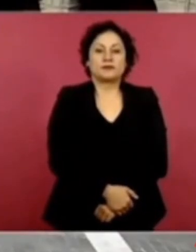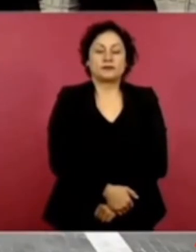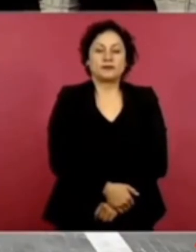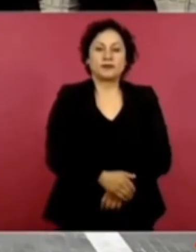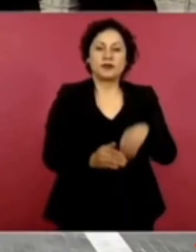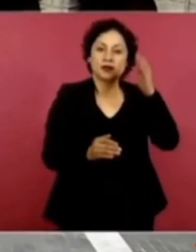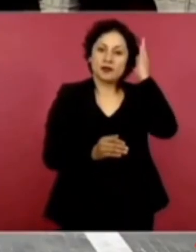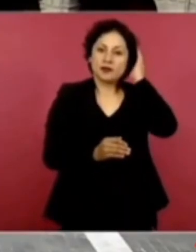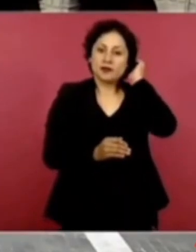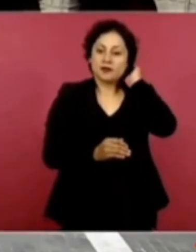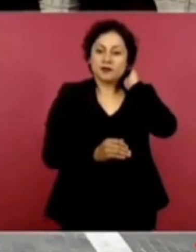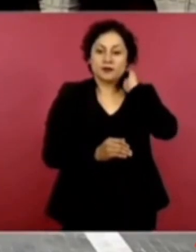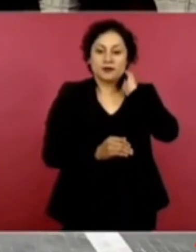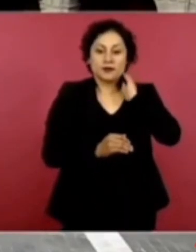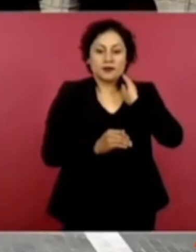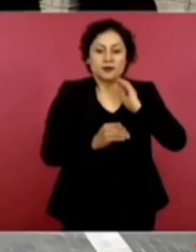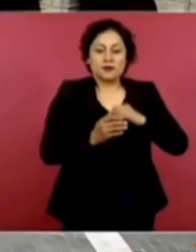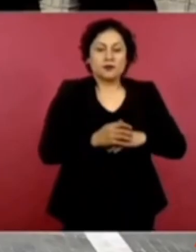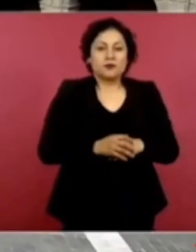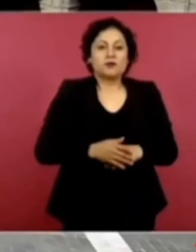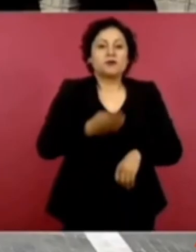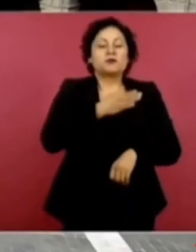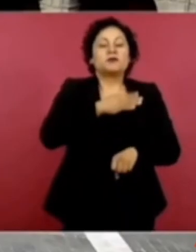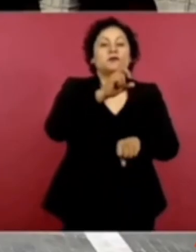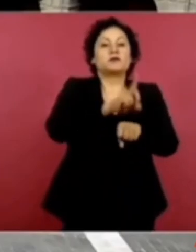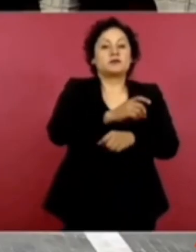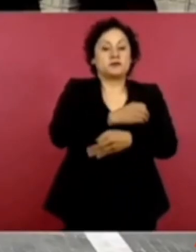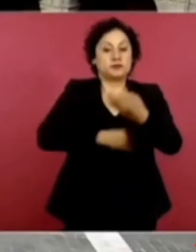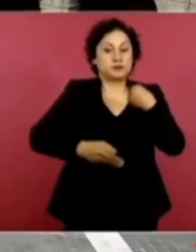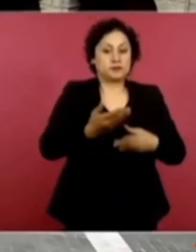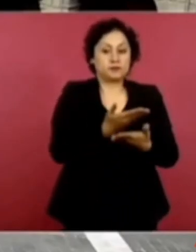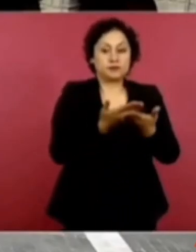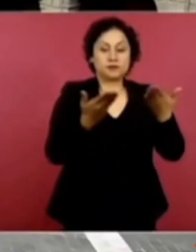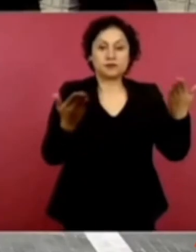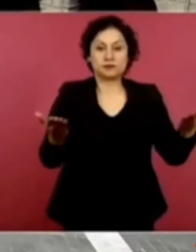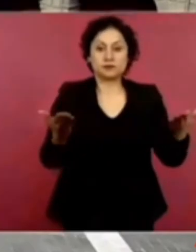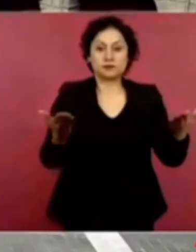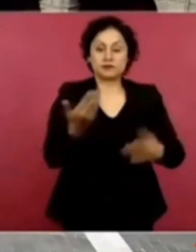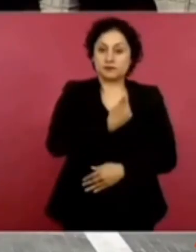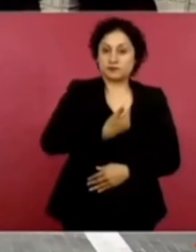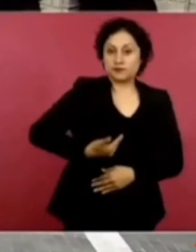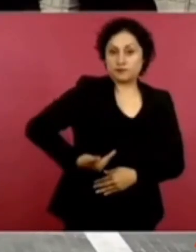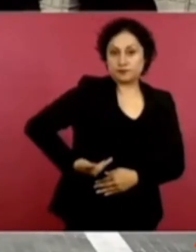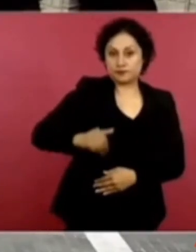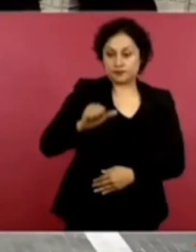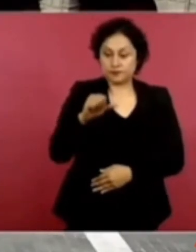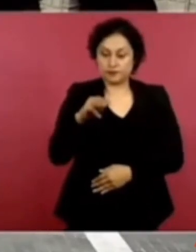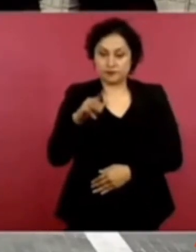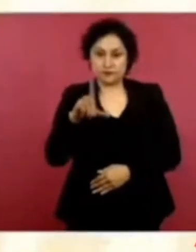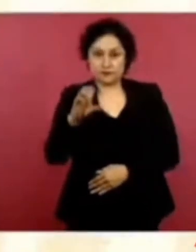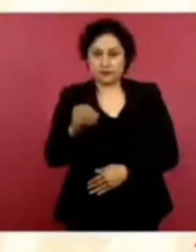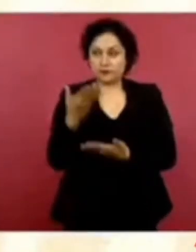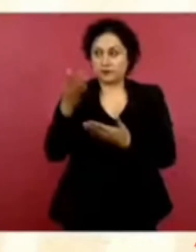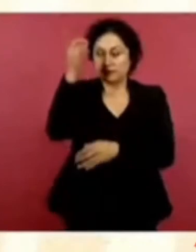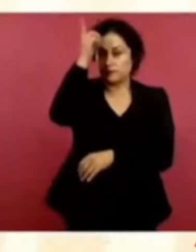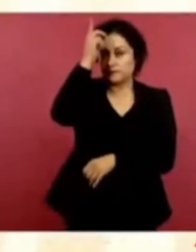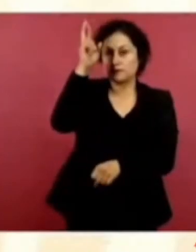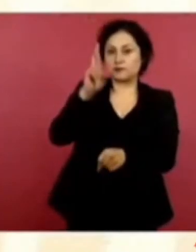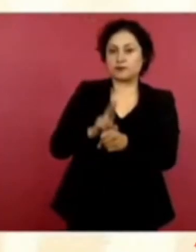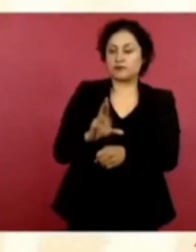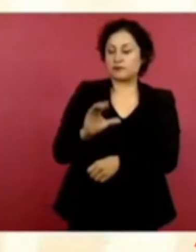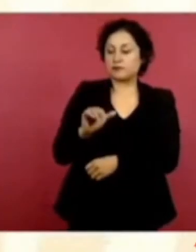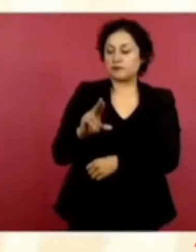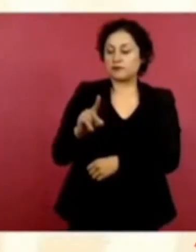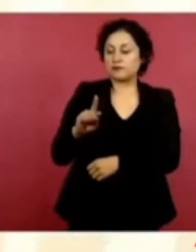Muy buenos días a todos. Señor presidente Andrés Manuel López Obrador, directora general de la CONADE, Ana Gabriela